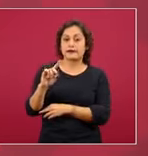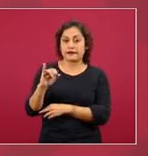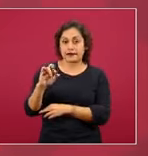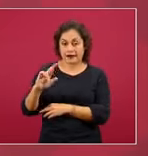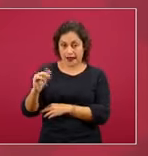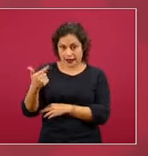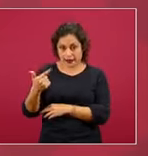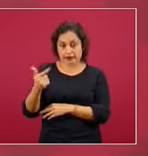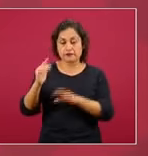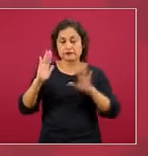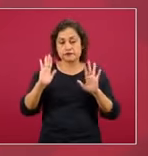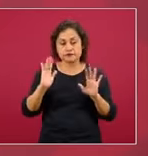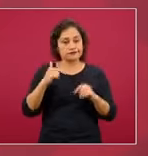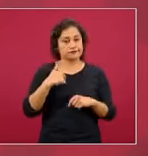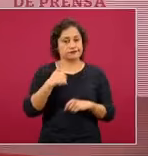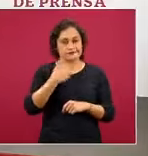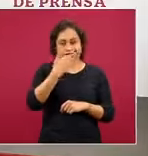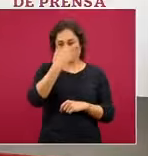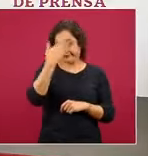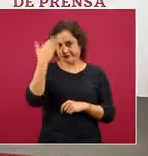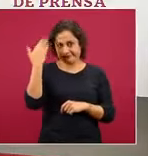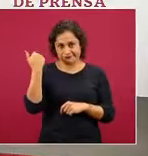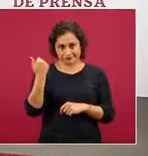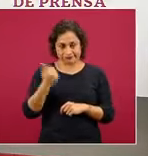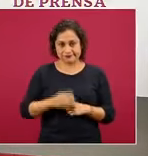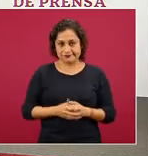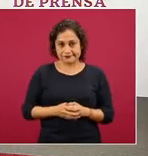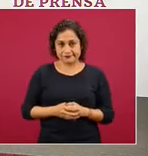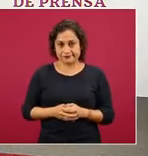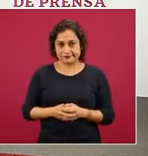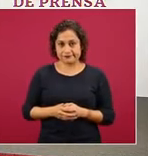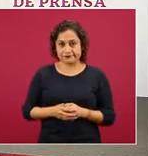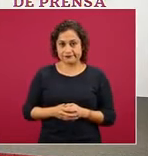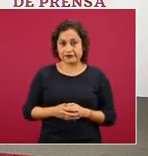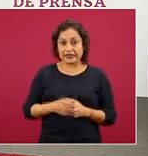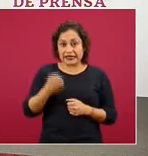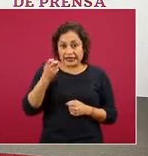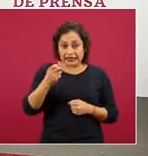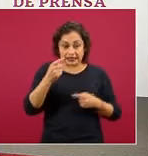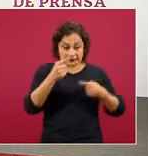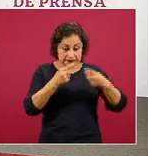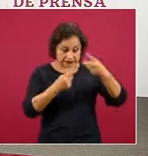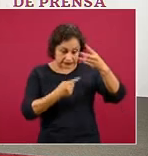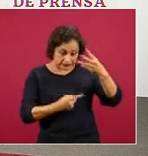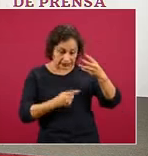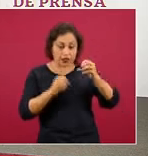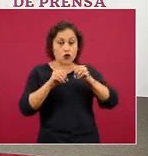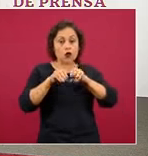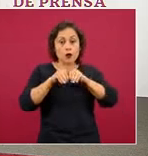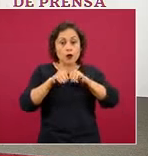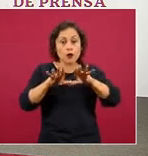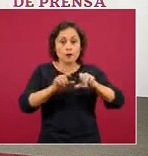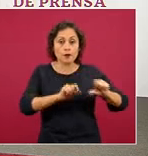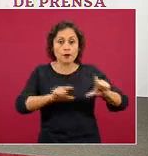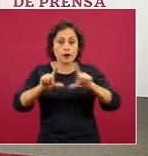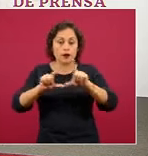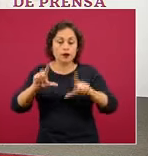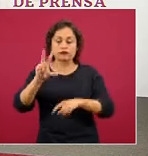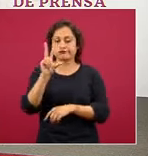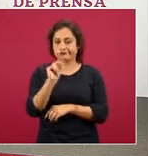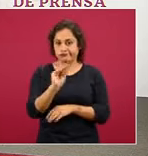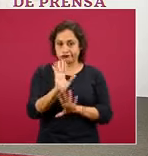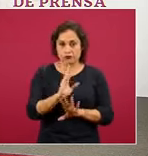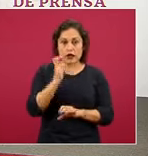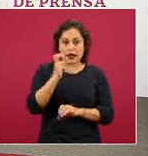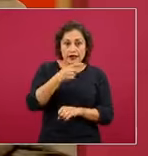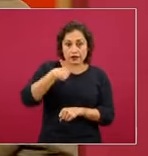No sé, digo, no es parte de los indicadores ni de los boletines, es un indicador que utilizamos mucho en